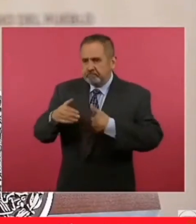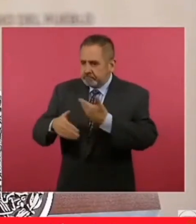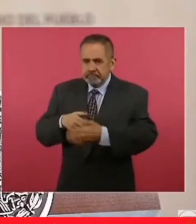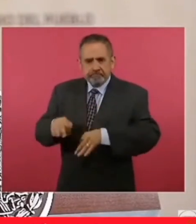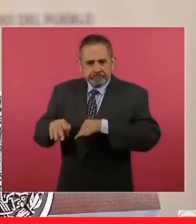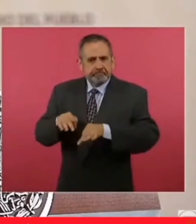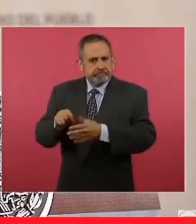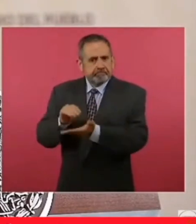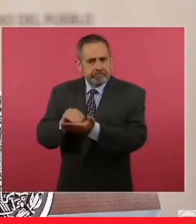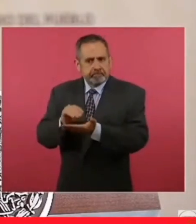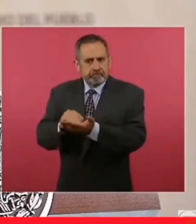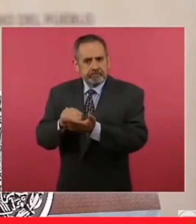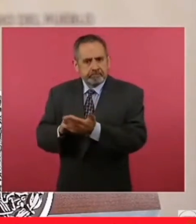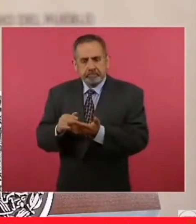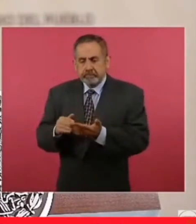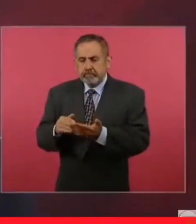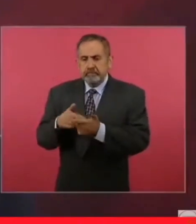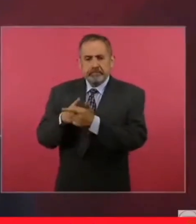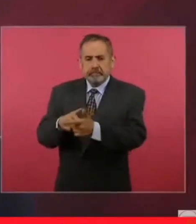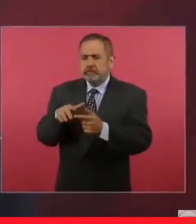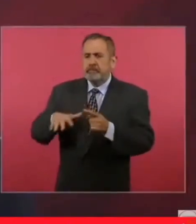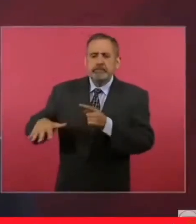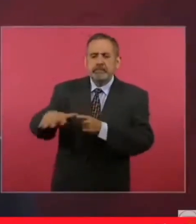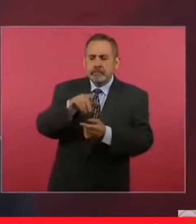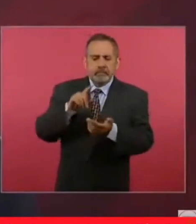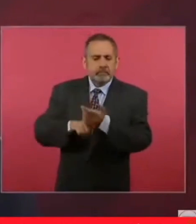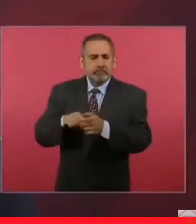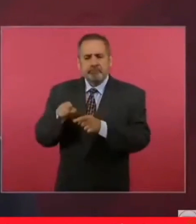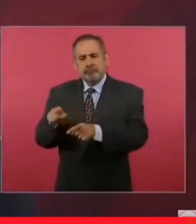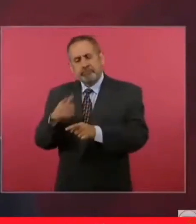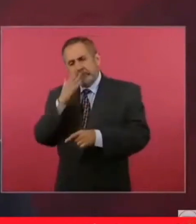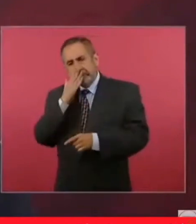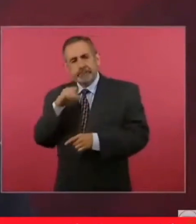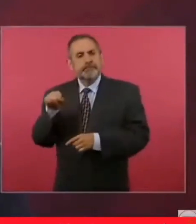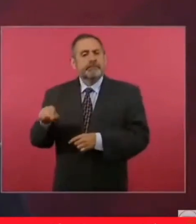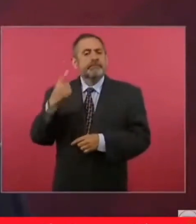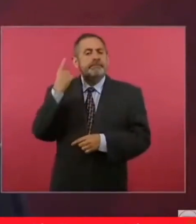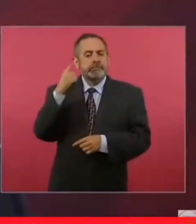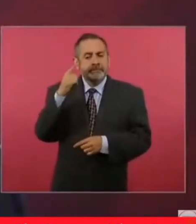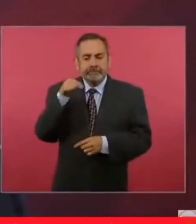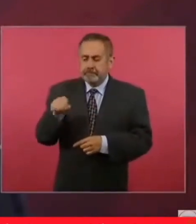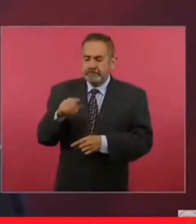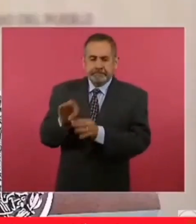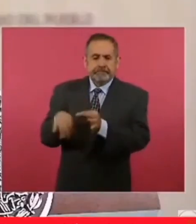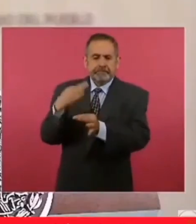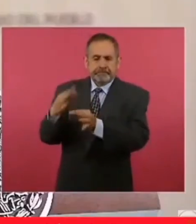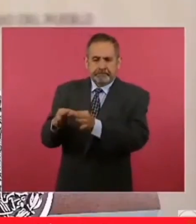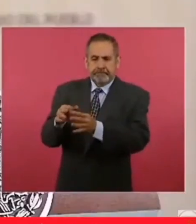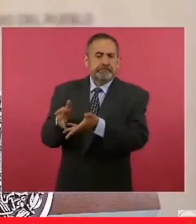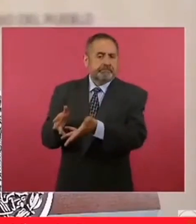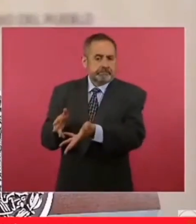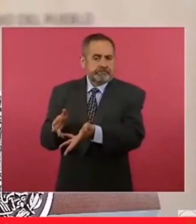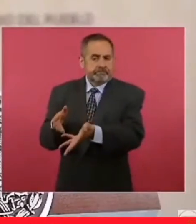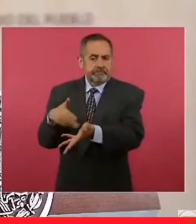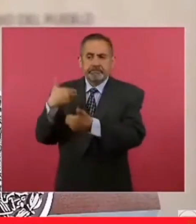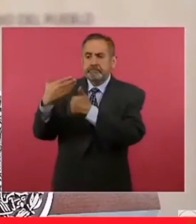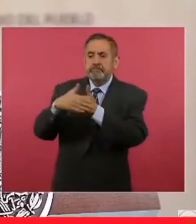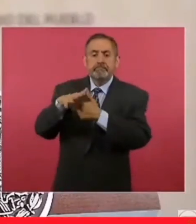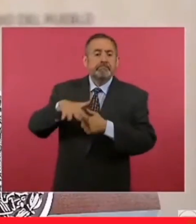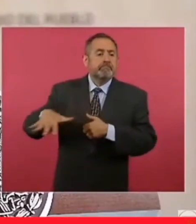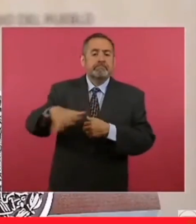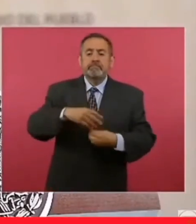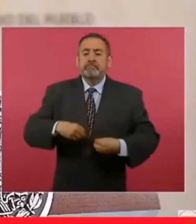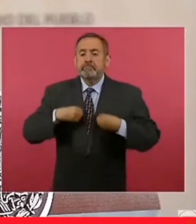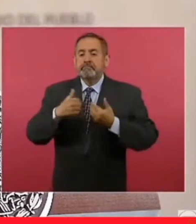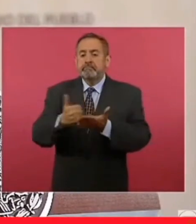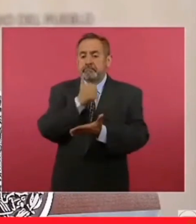intensamente las áreas que correspondan para que esté listo para los habitantes de la